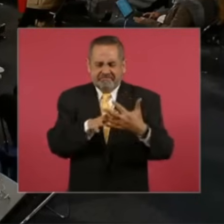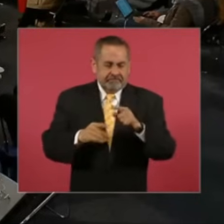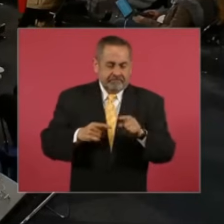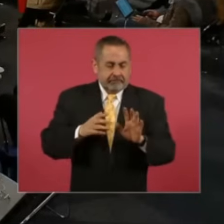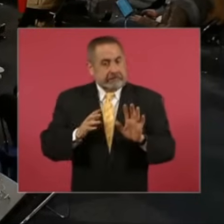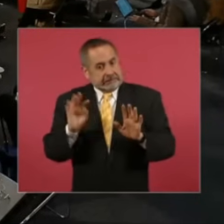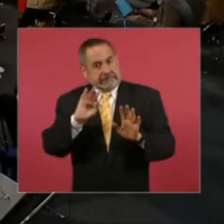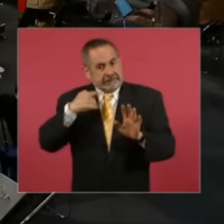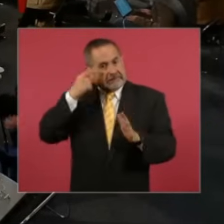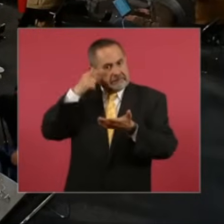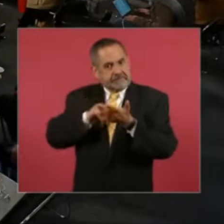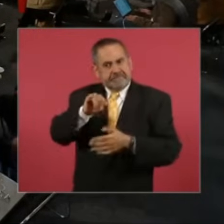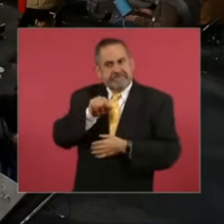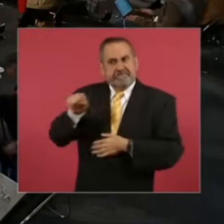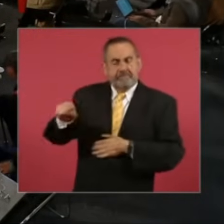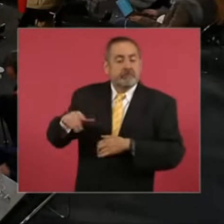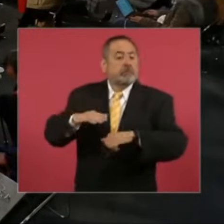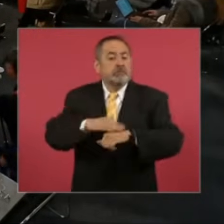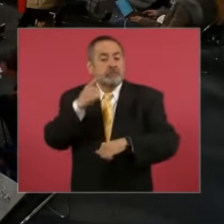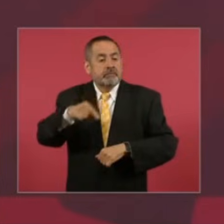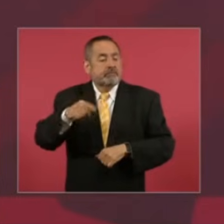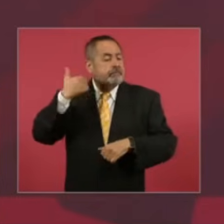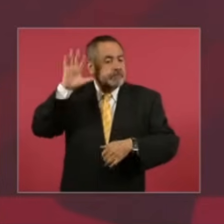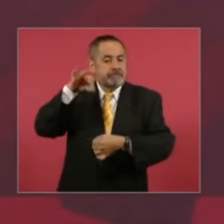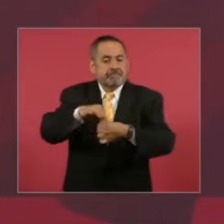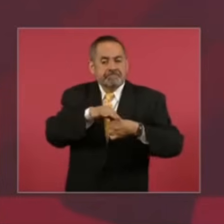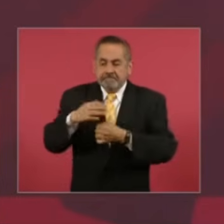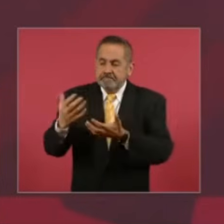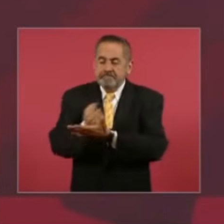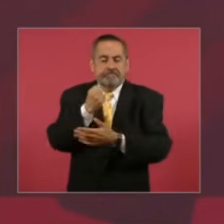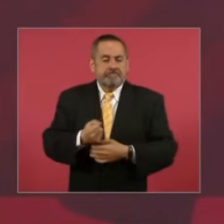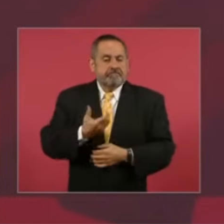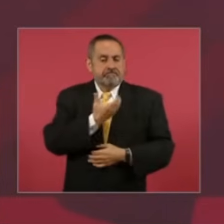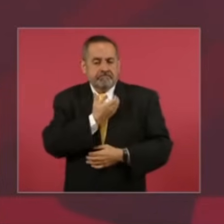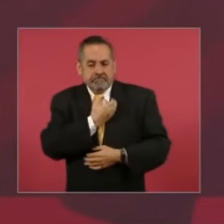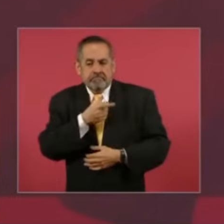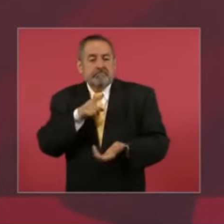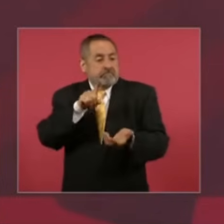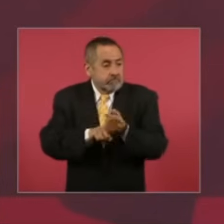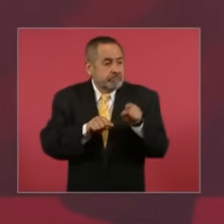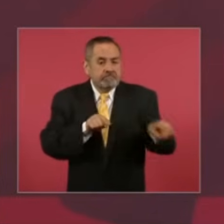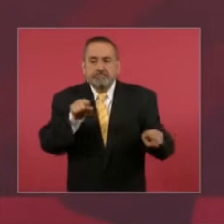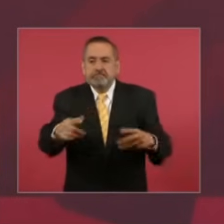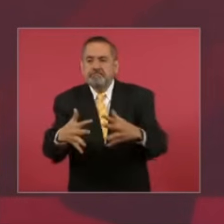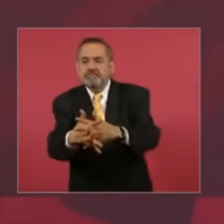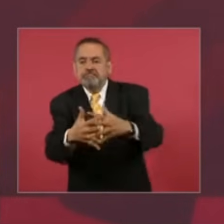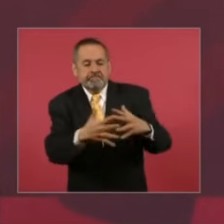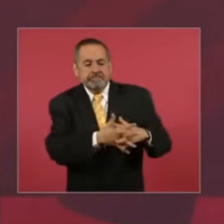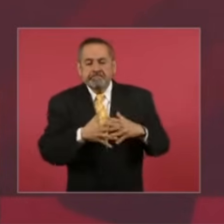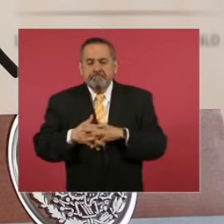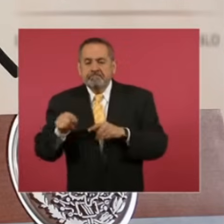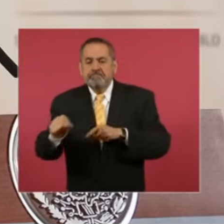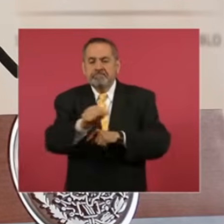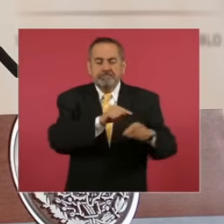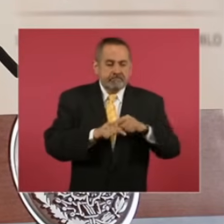porque en esa elección ya de Ávila Camacho, aún siendo moderado, hubo violencia. Fue cuando